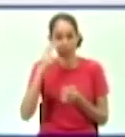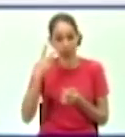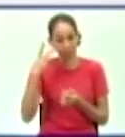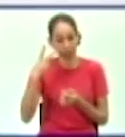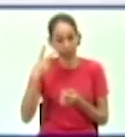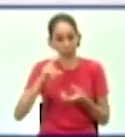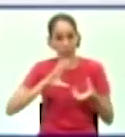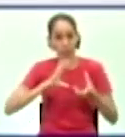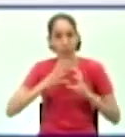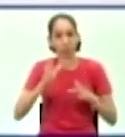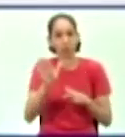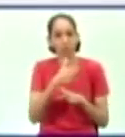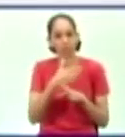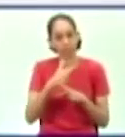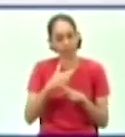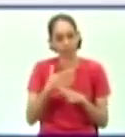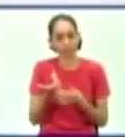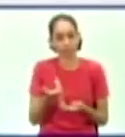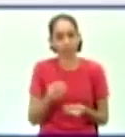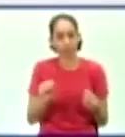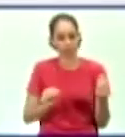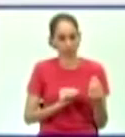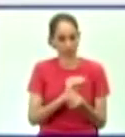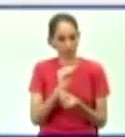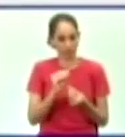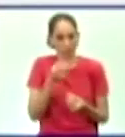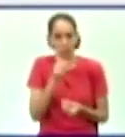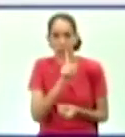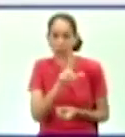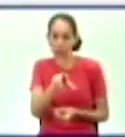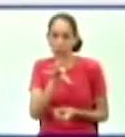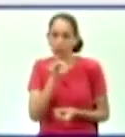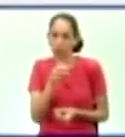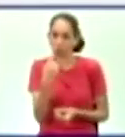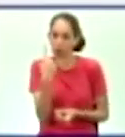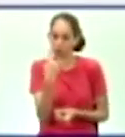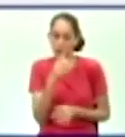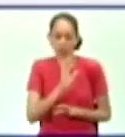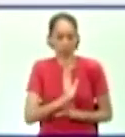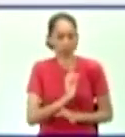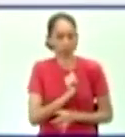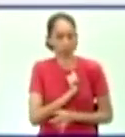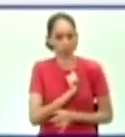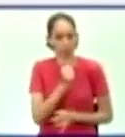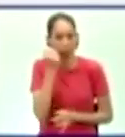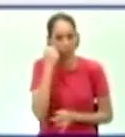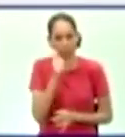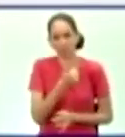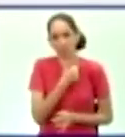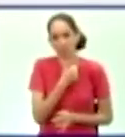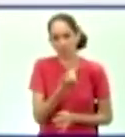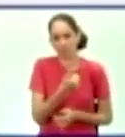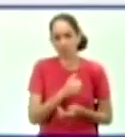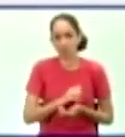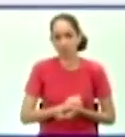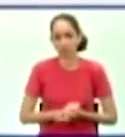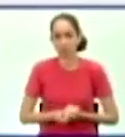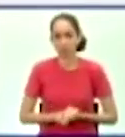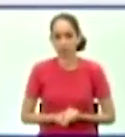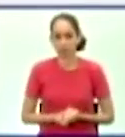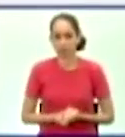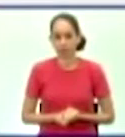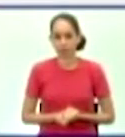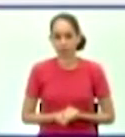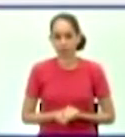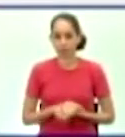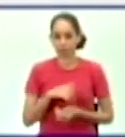para calcular la amplitud de un ángulo. Puede ser buscando el de quién es correspondiente, con